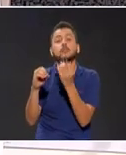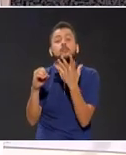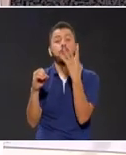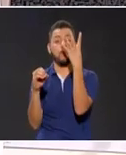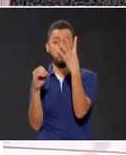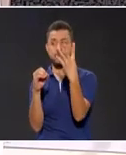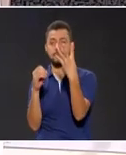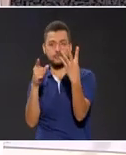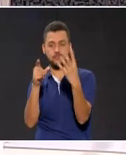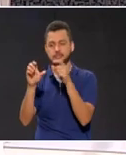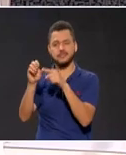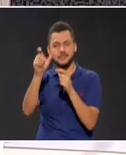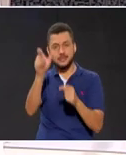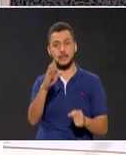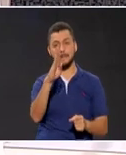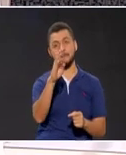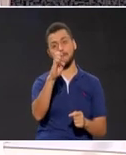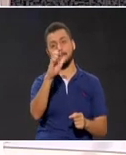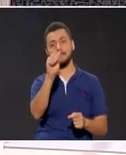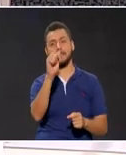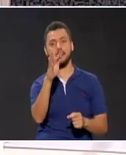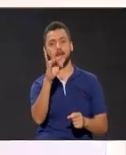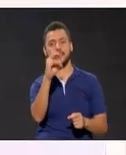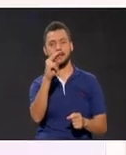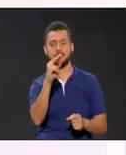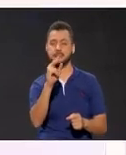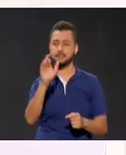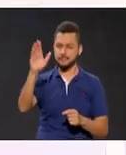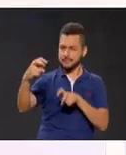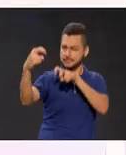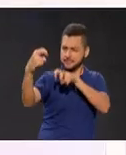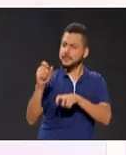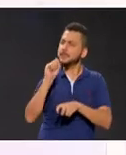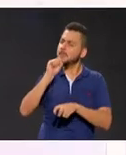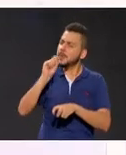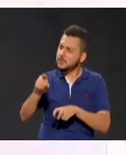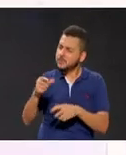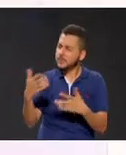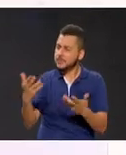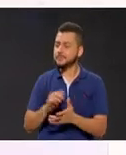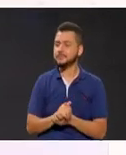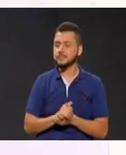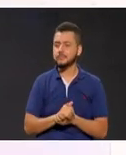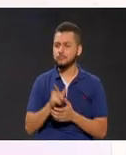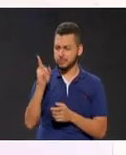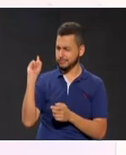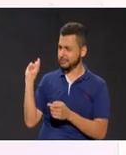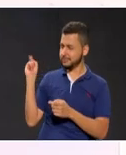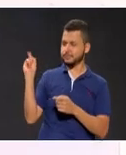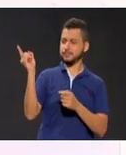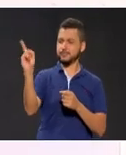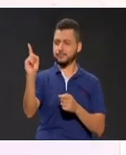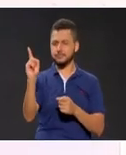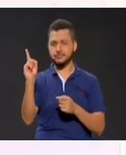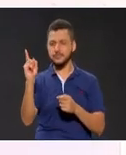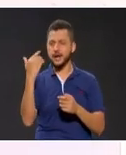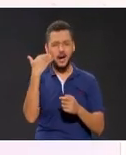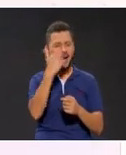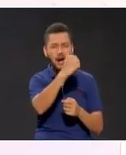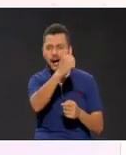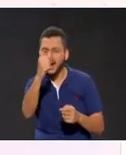Beatriz Elena Rabe. Bueno, yo le pregunto a Beatriz, que viene trabajando mucho el tema de mujer,